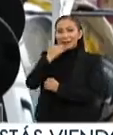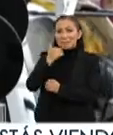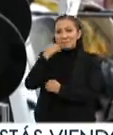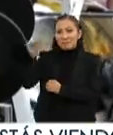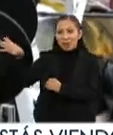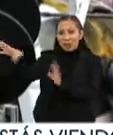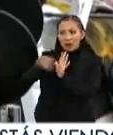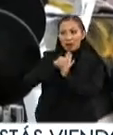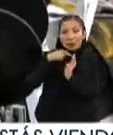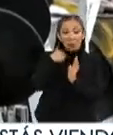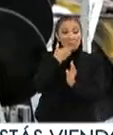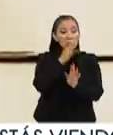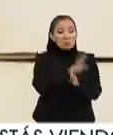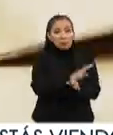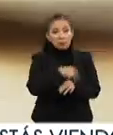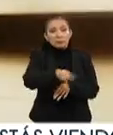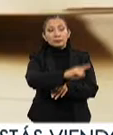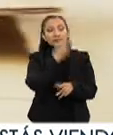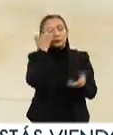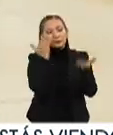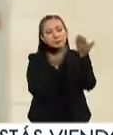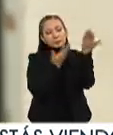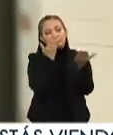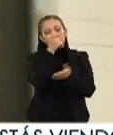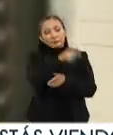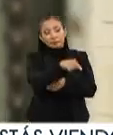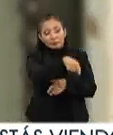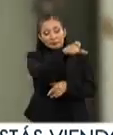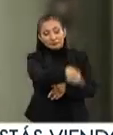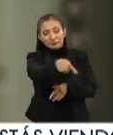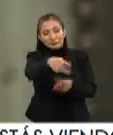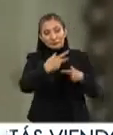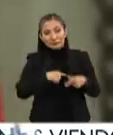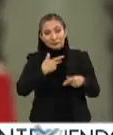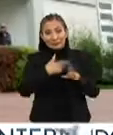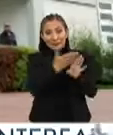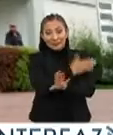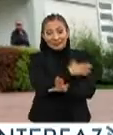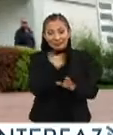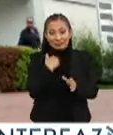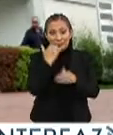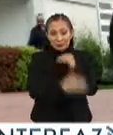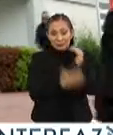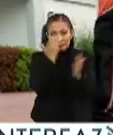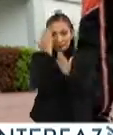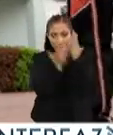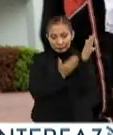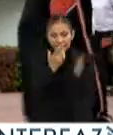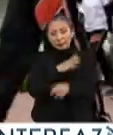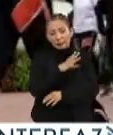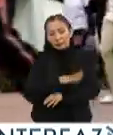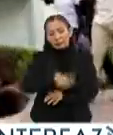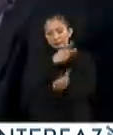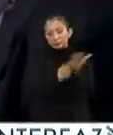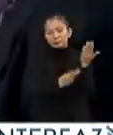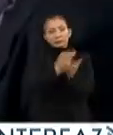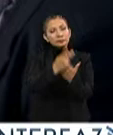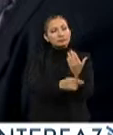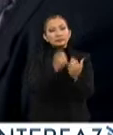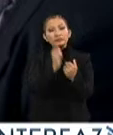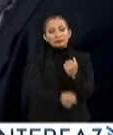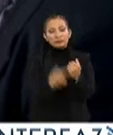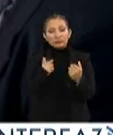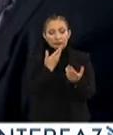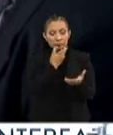que ofrece notables ventajas en la preparación de capital humano desde el aula. De manera general, el programa consiste